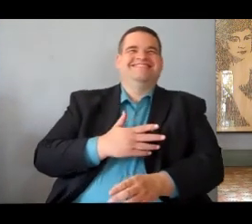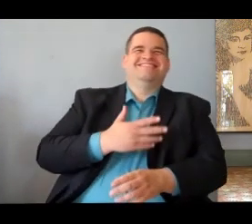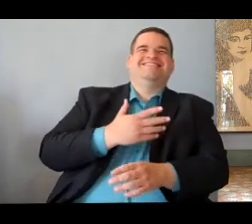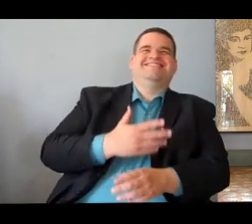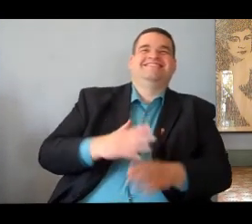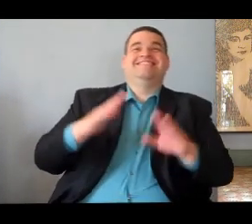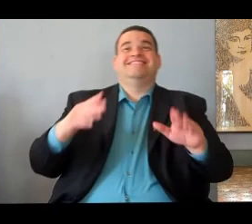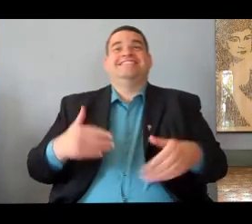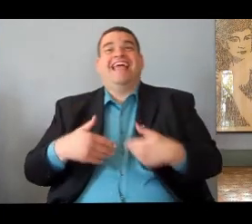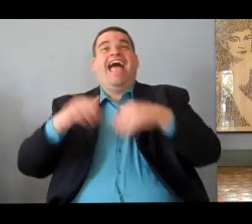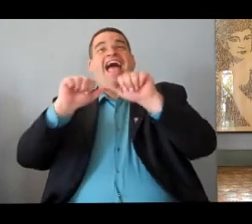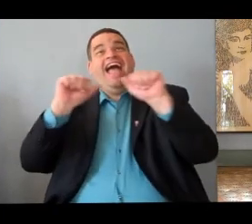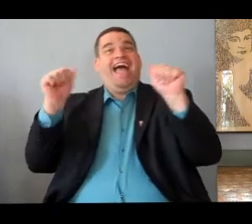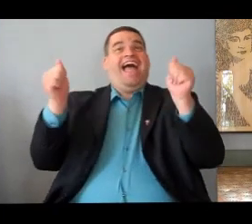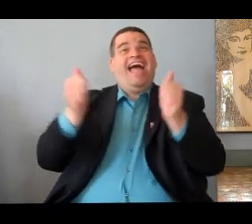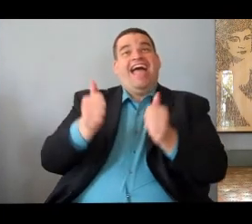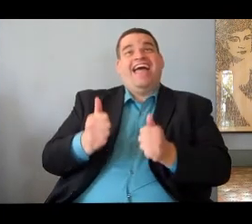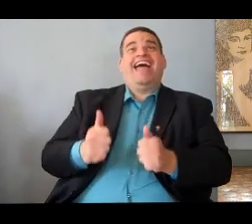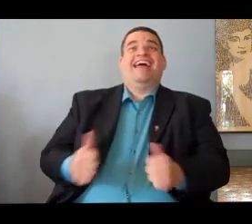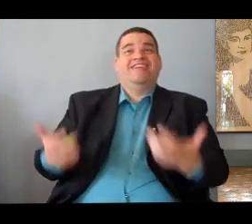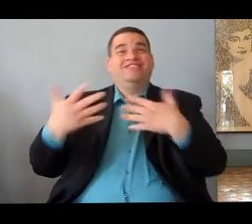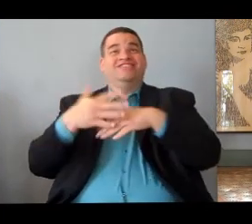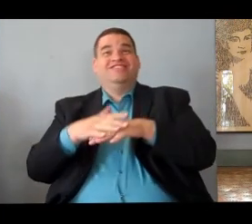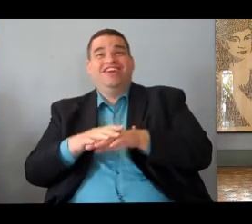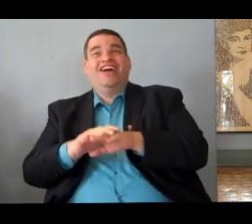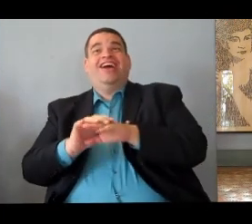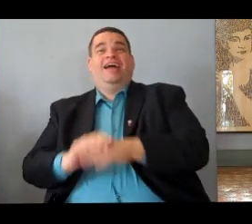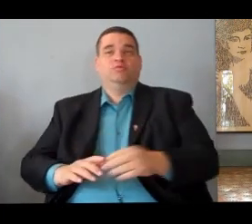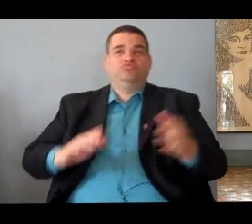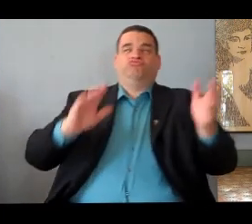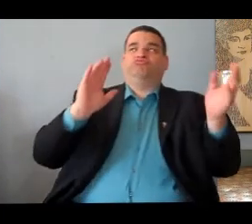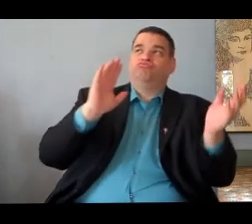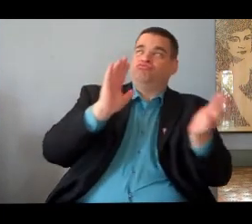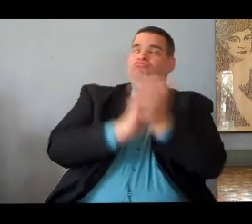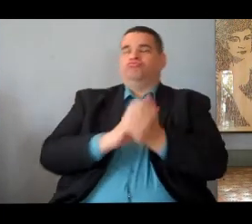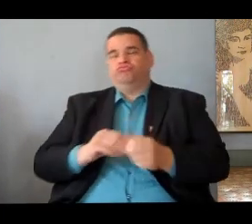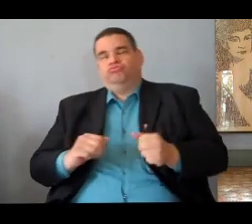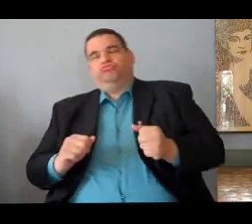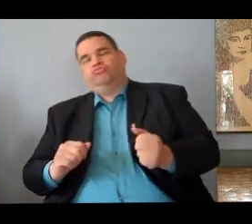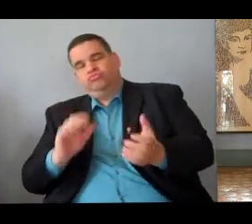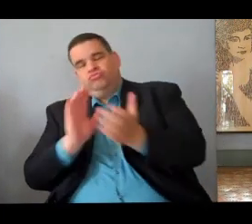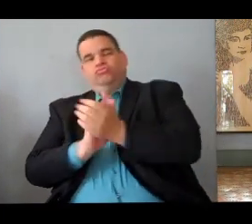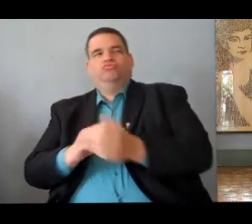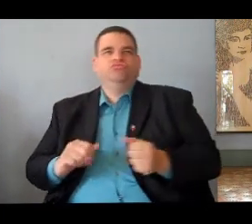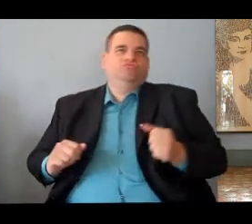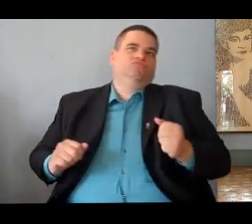Mira, mira, mira. Ahí está Bertrán. La música, mira, va.